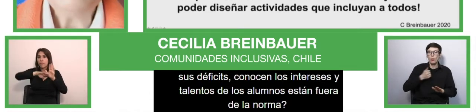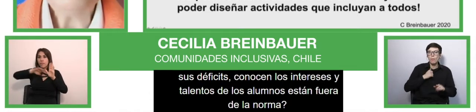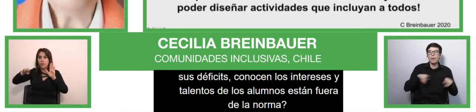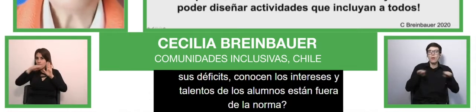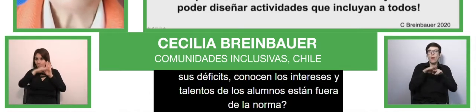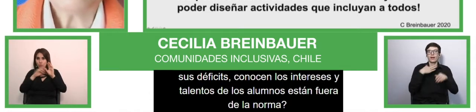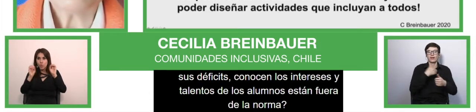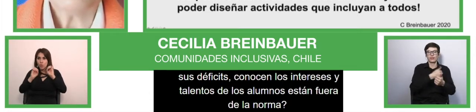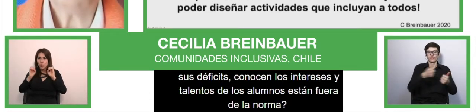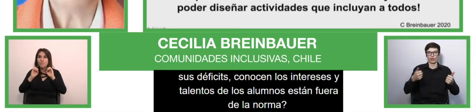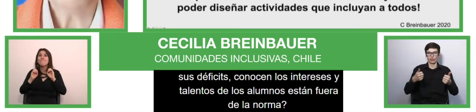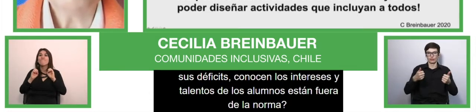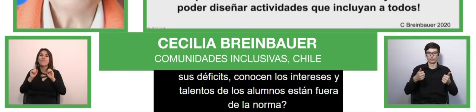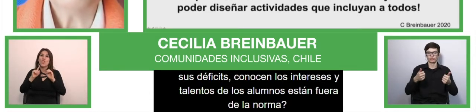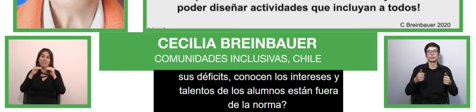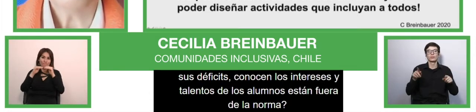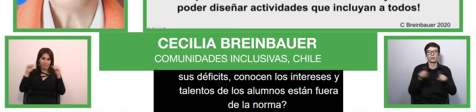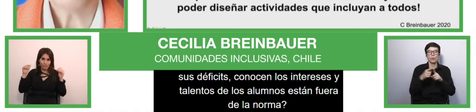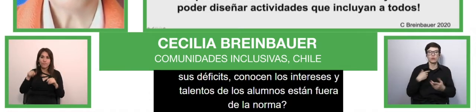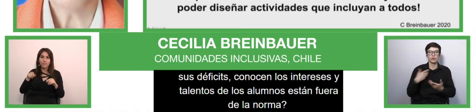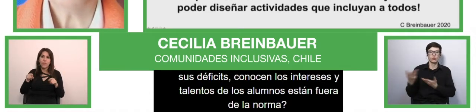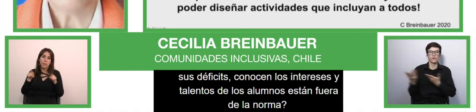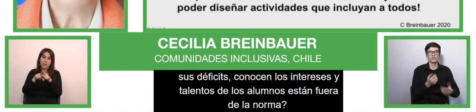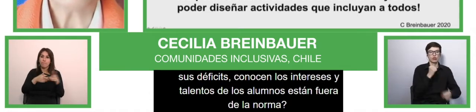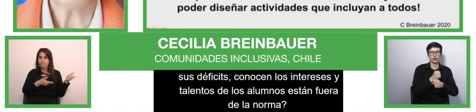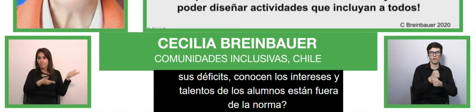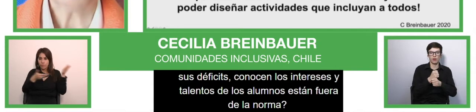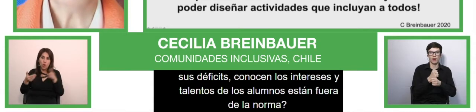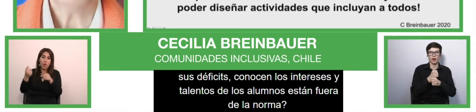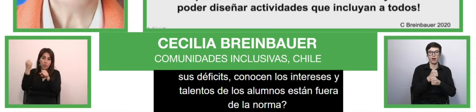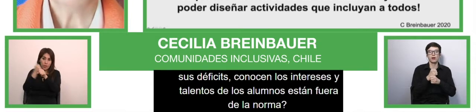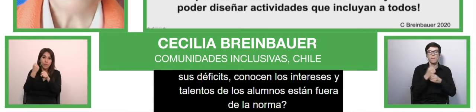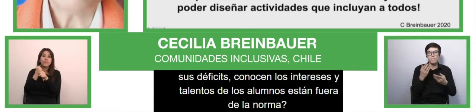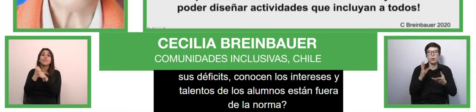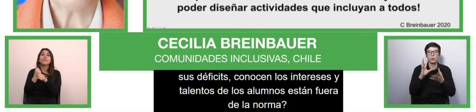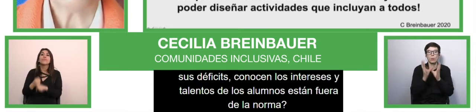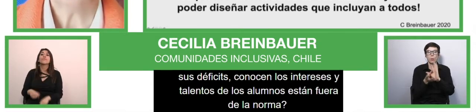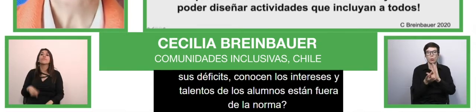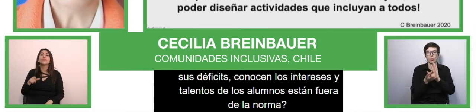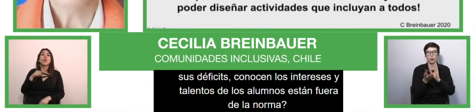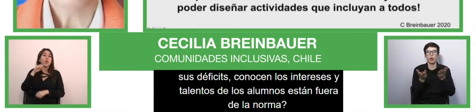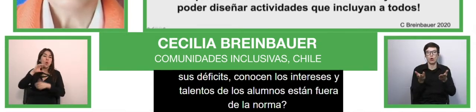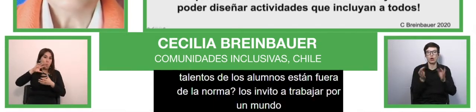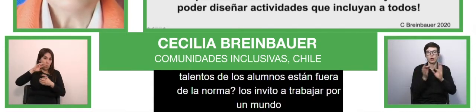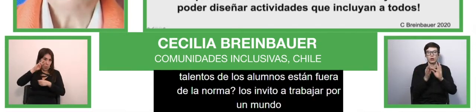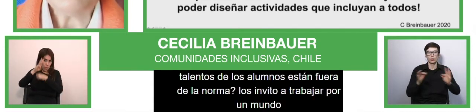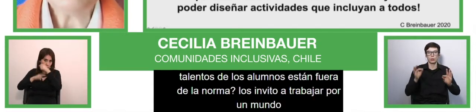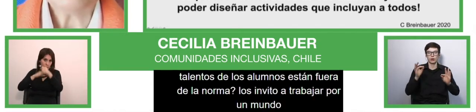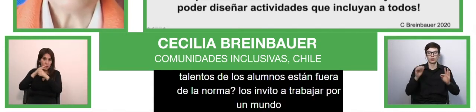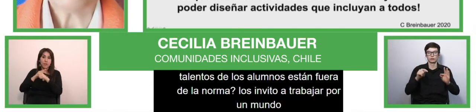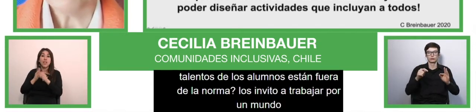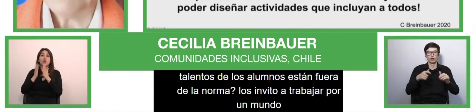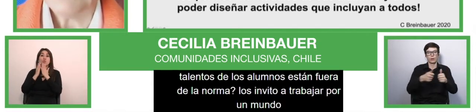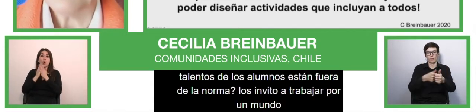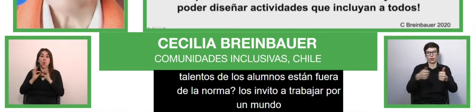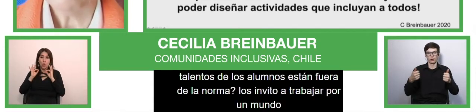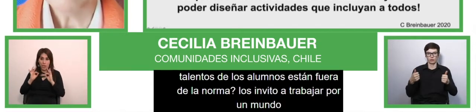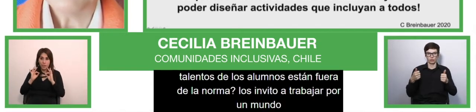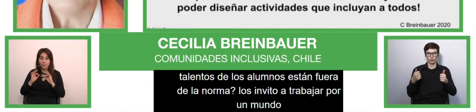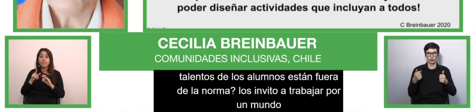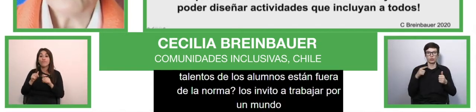le invito a trabajar por un mundo con educación universal en la práctica